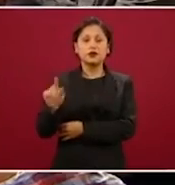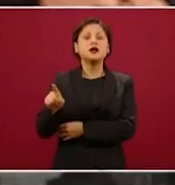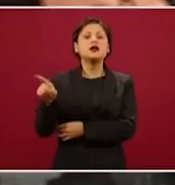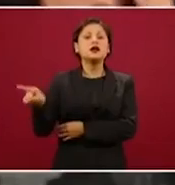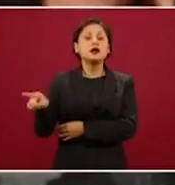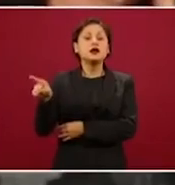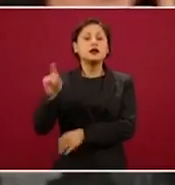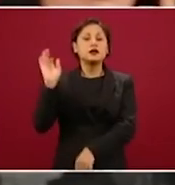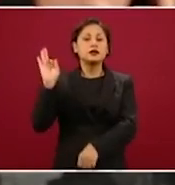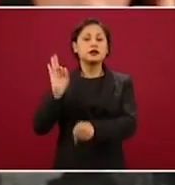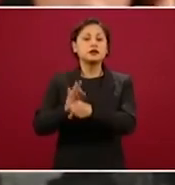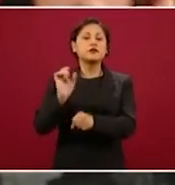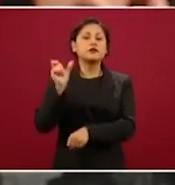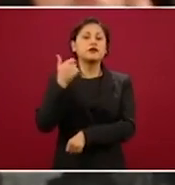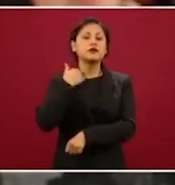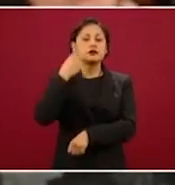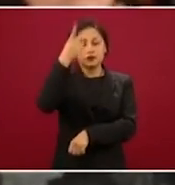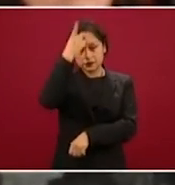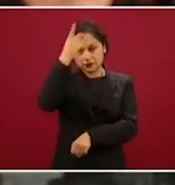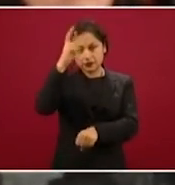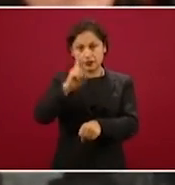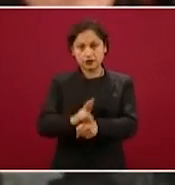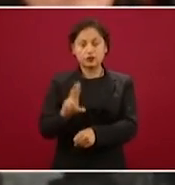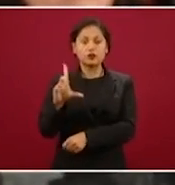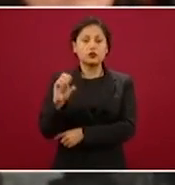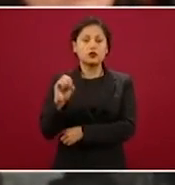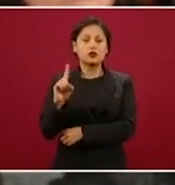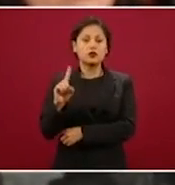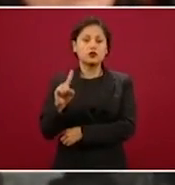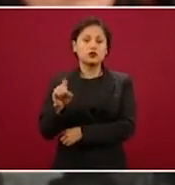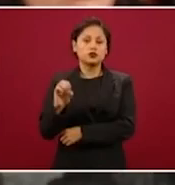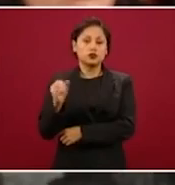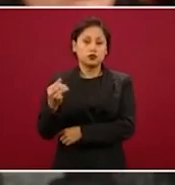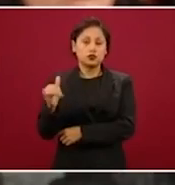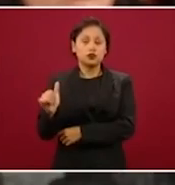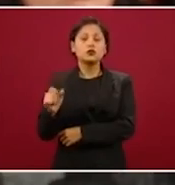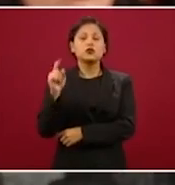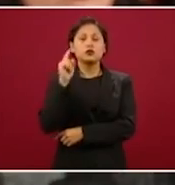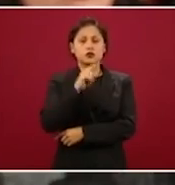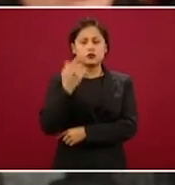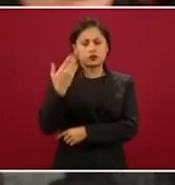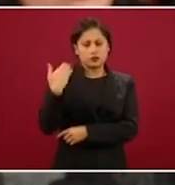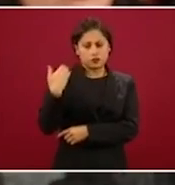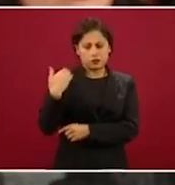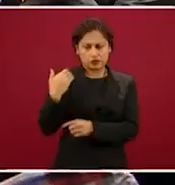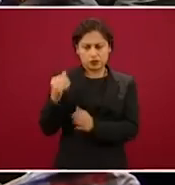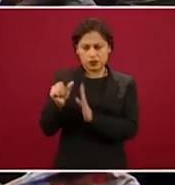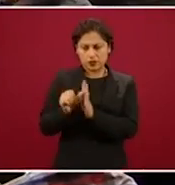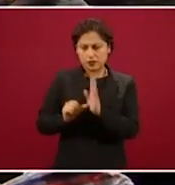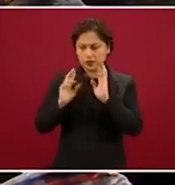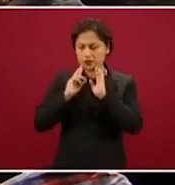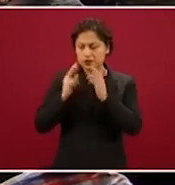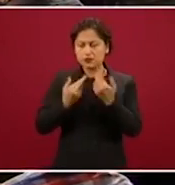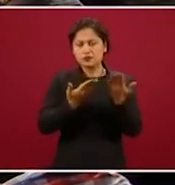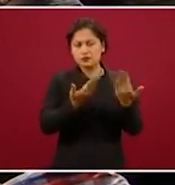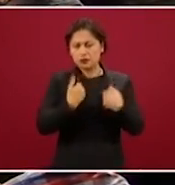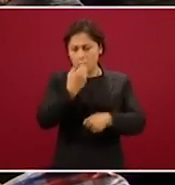defensa del exdirector de Pemex, Emilio Lozoya. Usted se reunió hace algunos meses con él. Gracias.